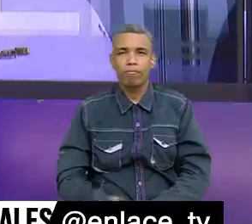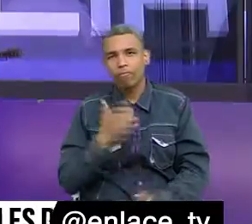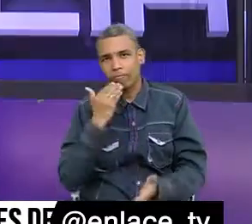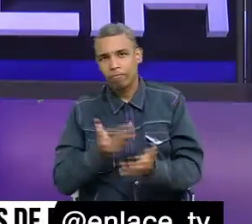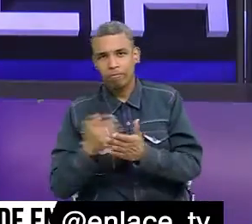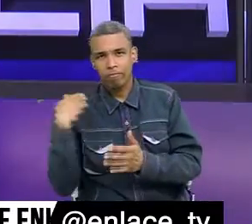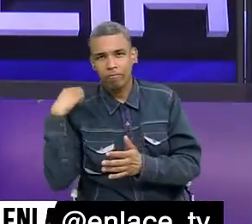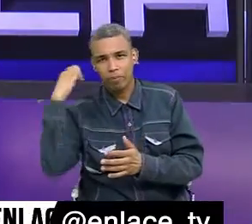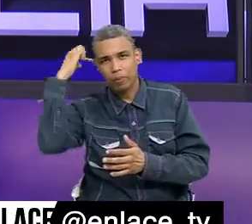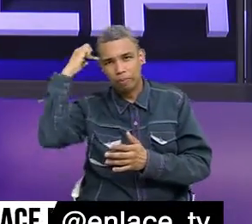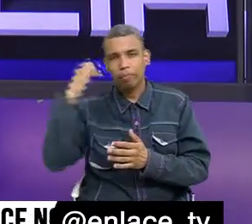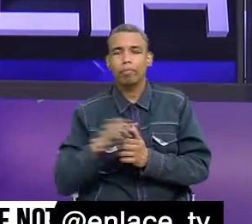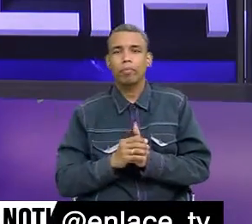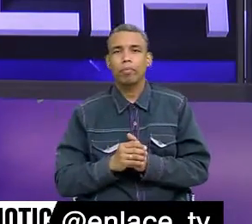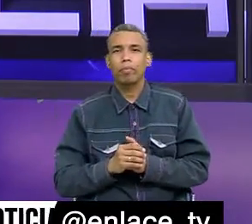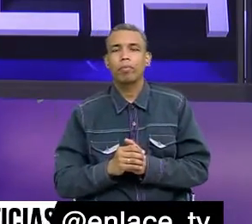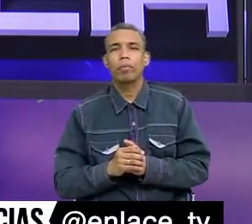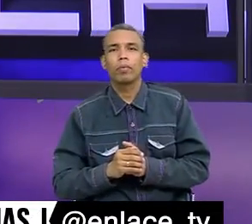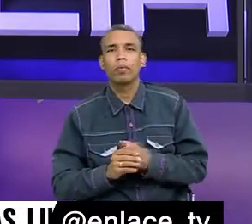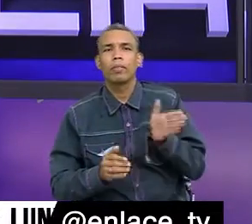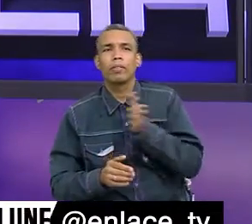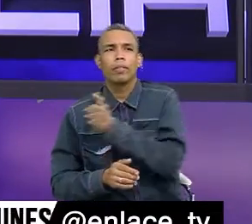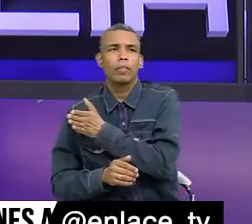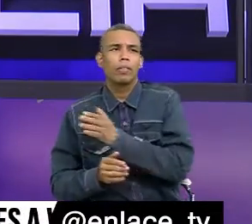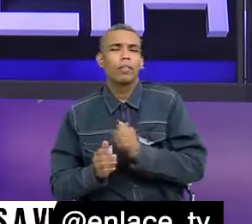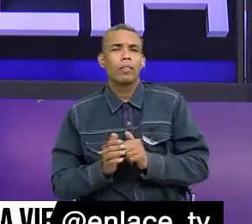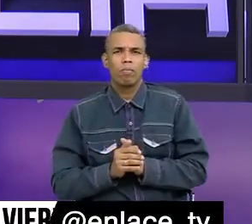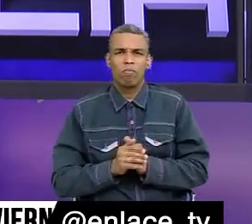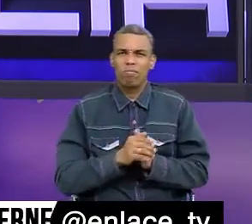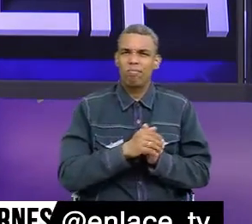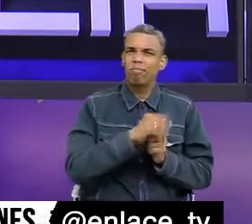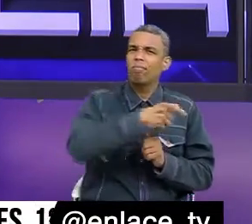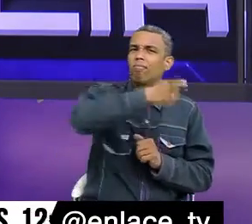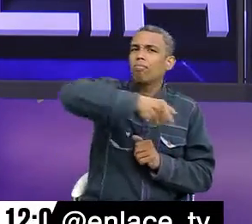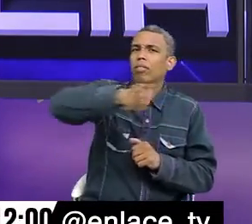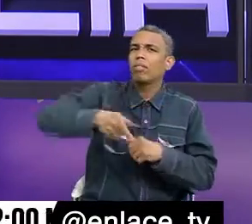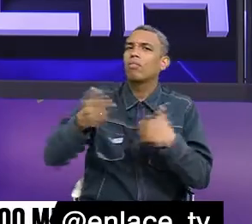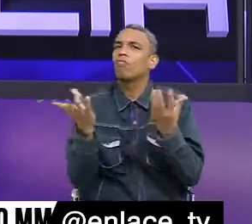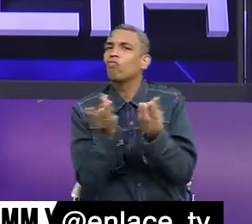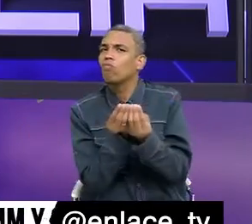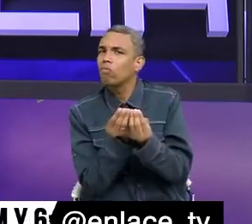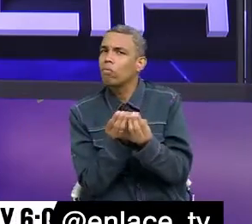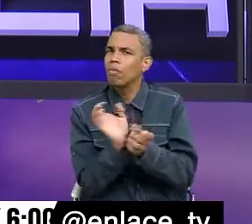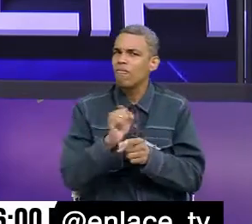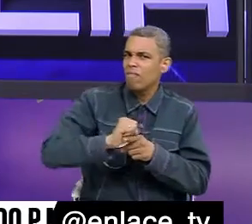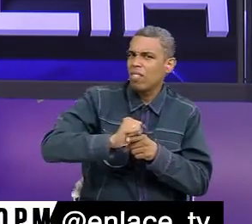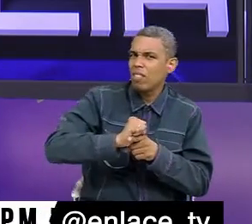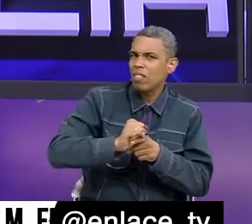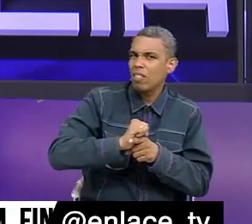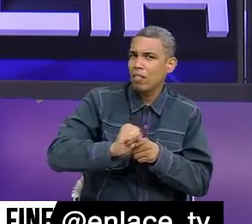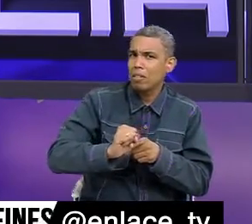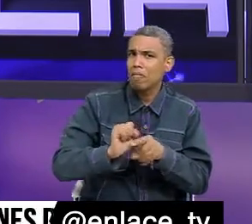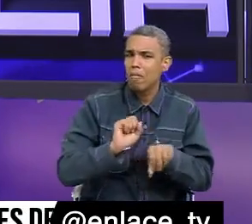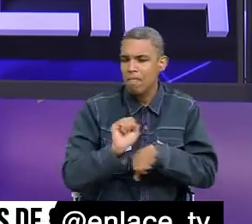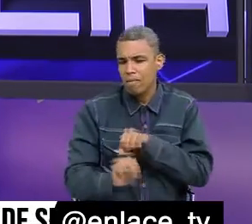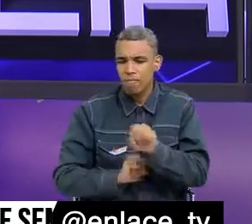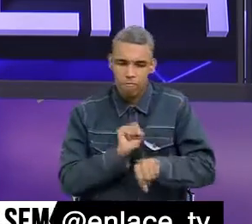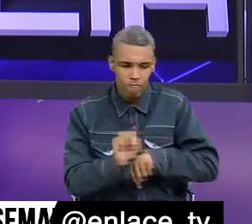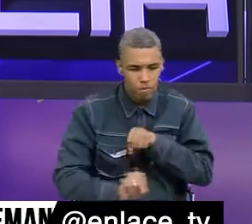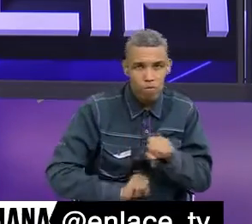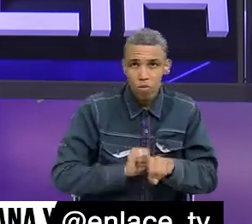Gracias, Pedro, por su información. Y un grupo de practicantes de mountain bike denunciaron que vienen siendo víctimas de hurtos de sus bicicletas por parte